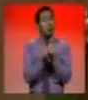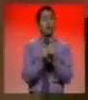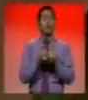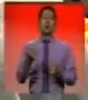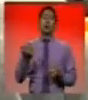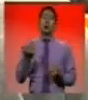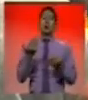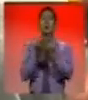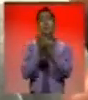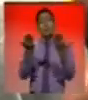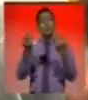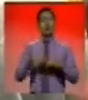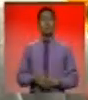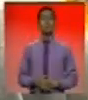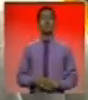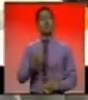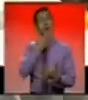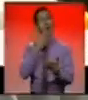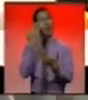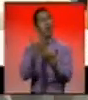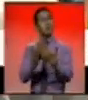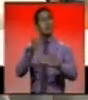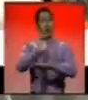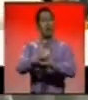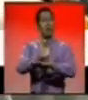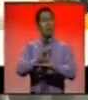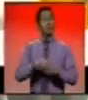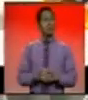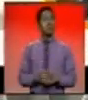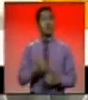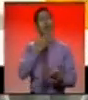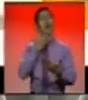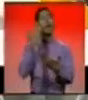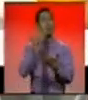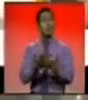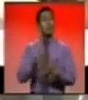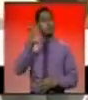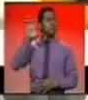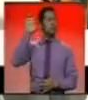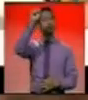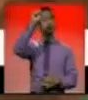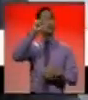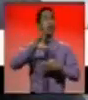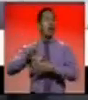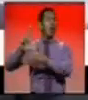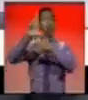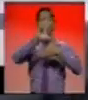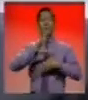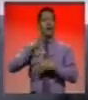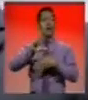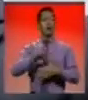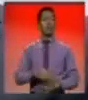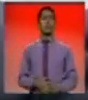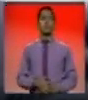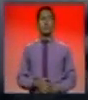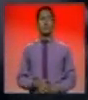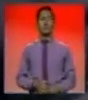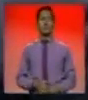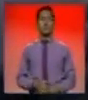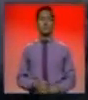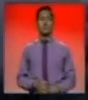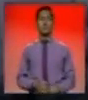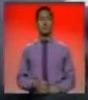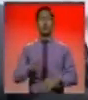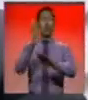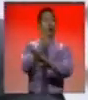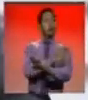festejar nosotros. Gracias, Ecuador, porque es la esperanza de Latinoamérica. El canto de la